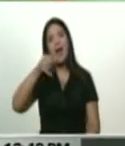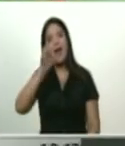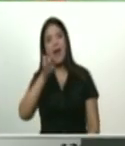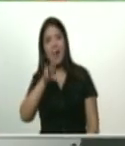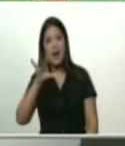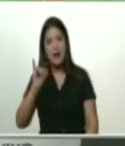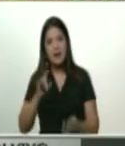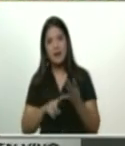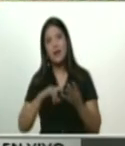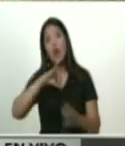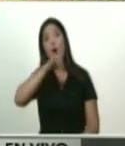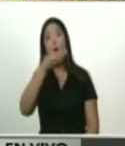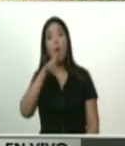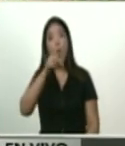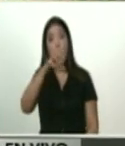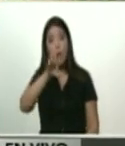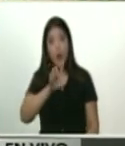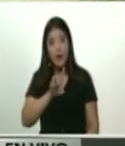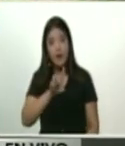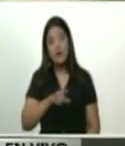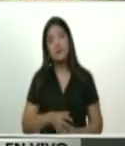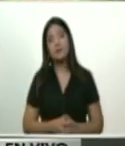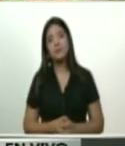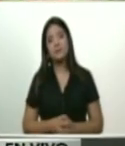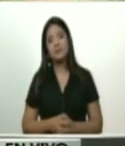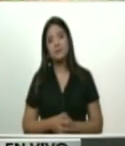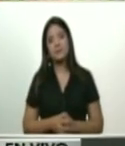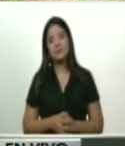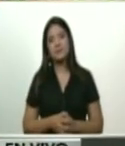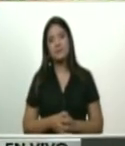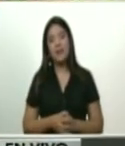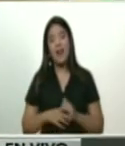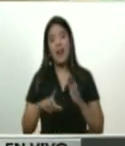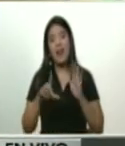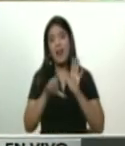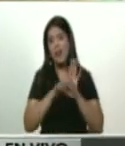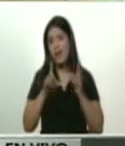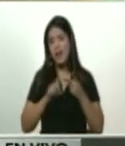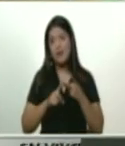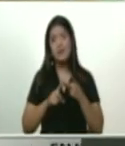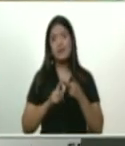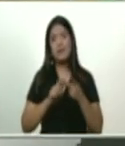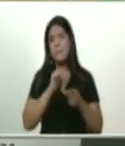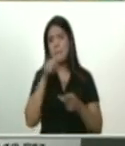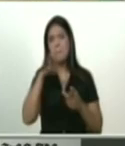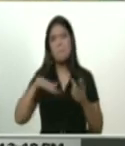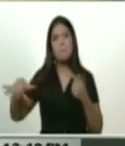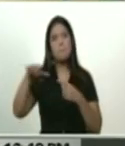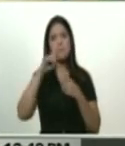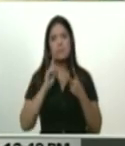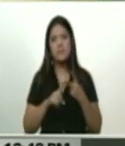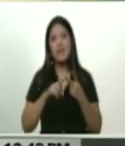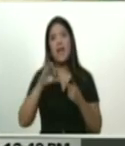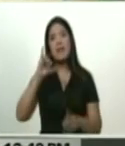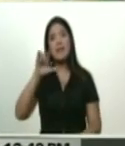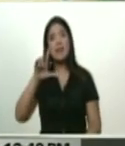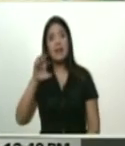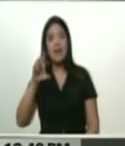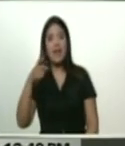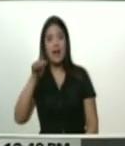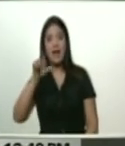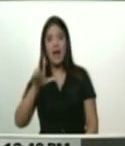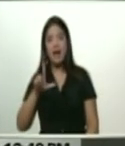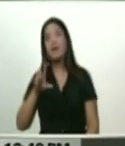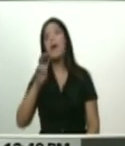Jorge Celedón, Kimani Marley, La Ley, La Maldita Vecindad, Los Ilegales,